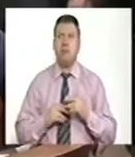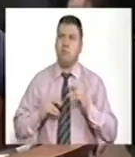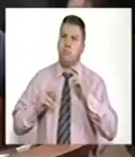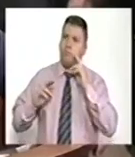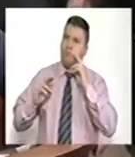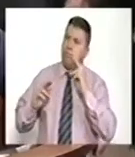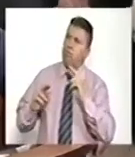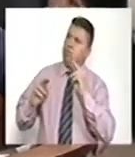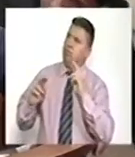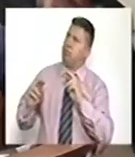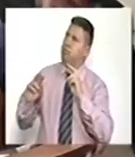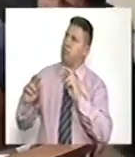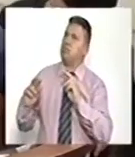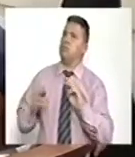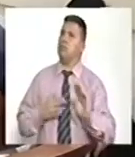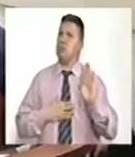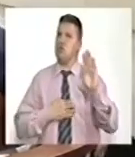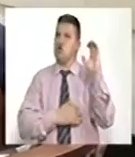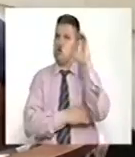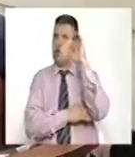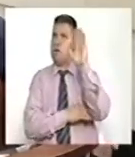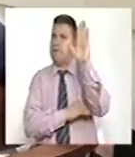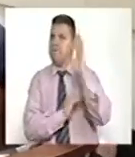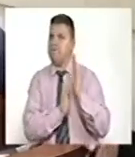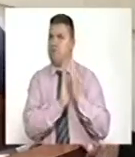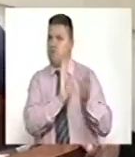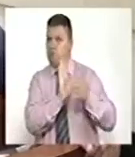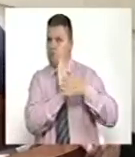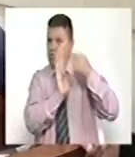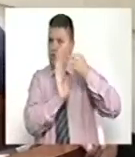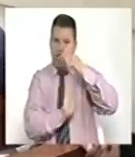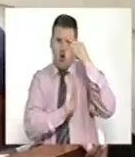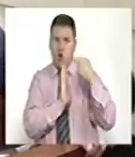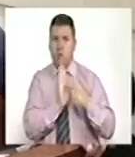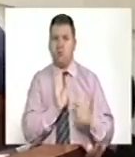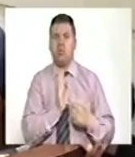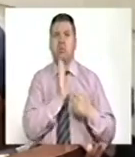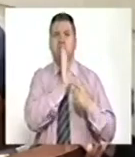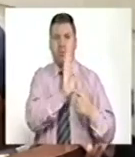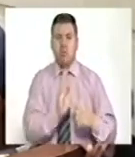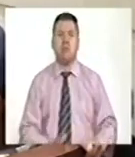investigación, prometimos al país entregarle, óigase bien,